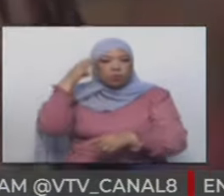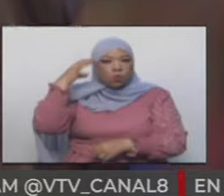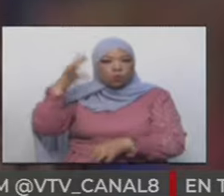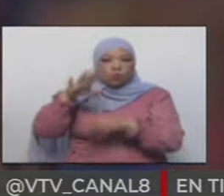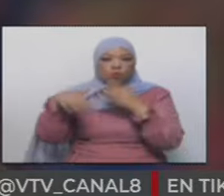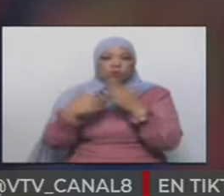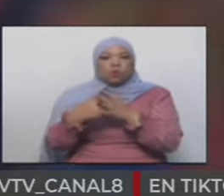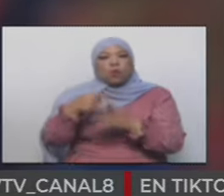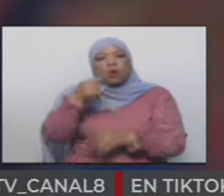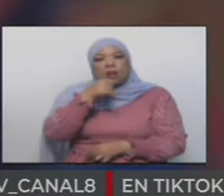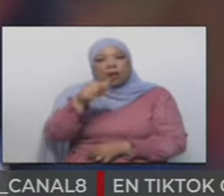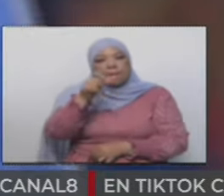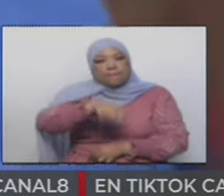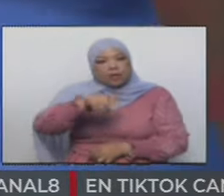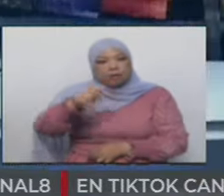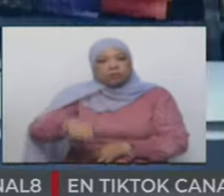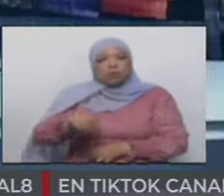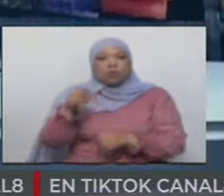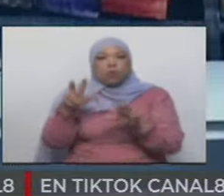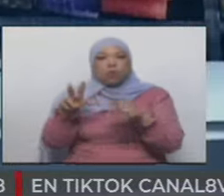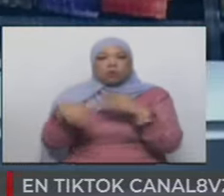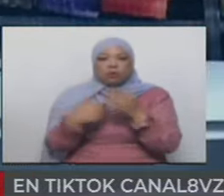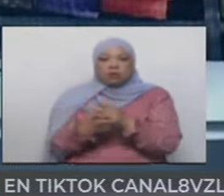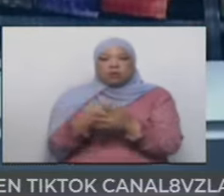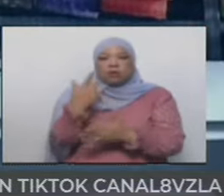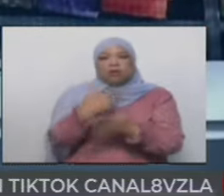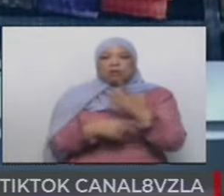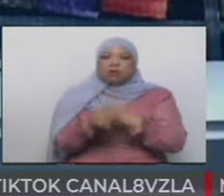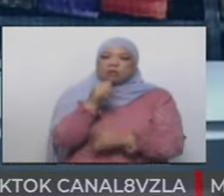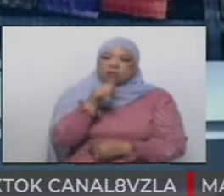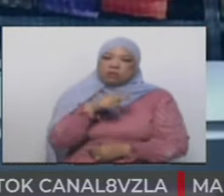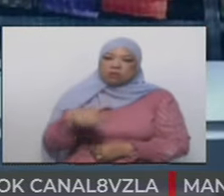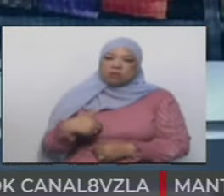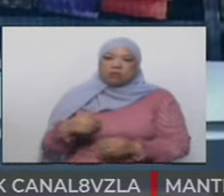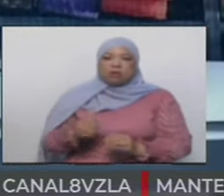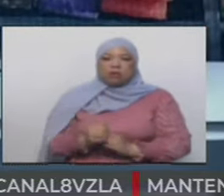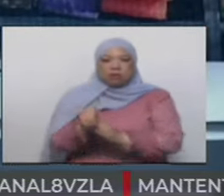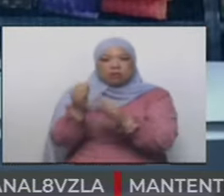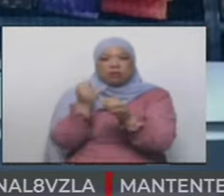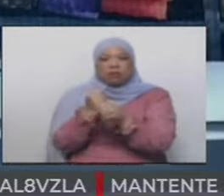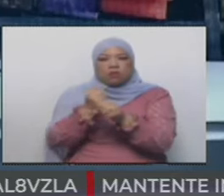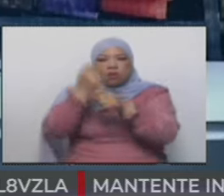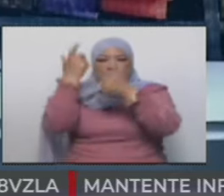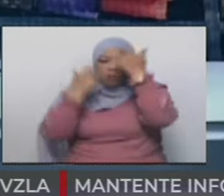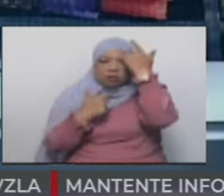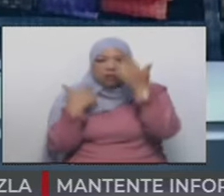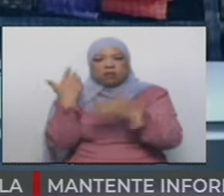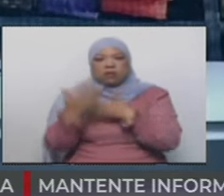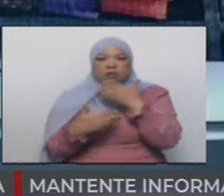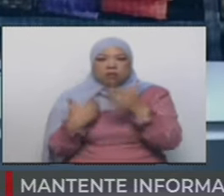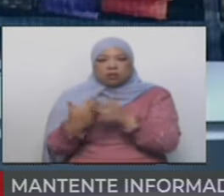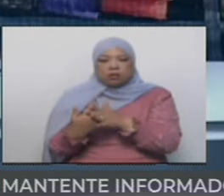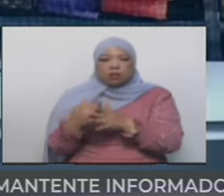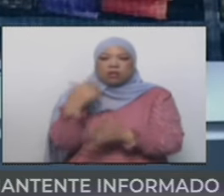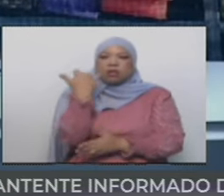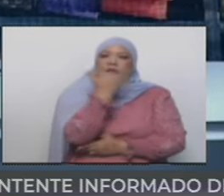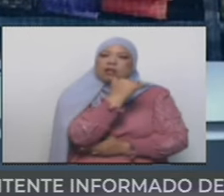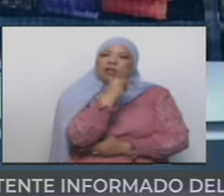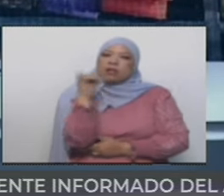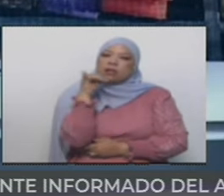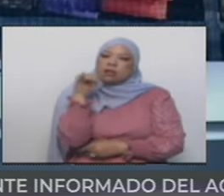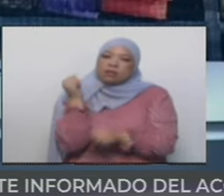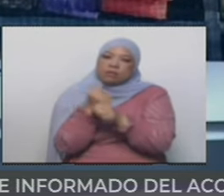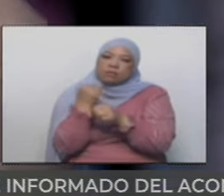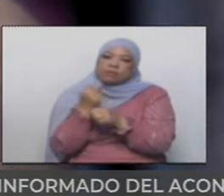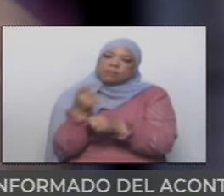toda una generación, de los 80, de los 90, de nuestro líder, de nuestro comandante. Y aquí está el árbol de las tres raíces.